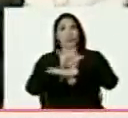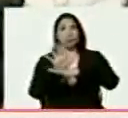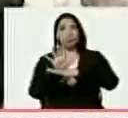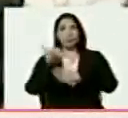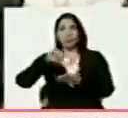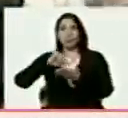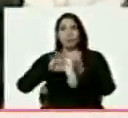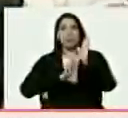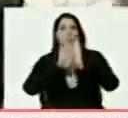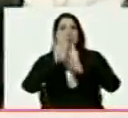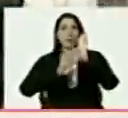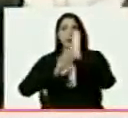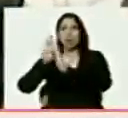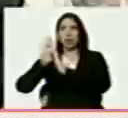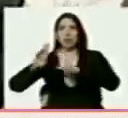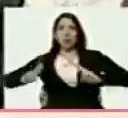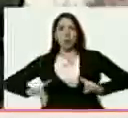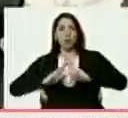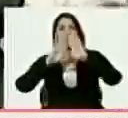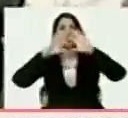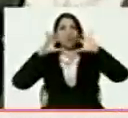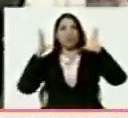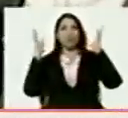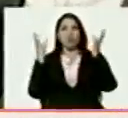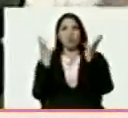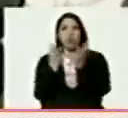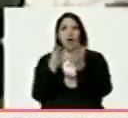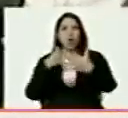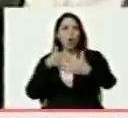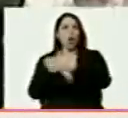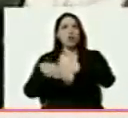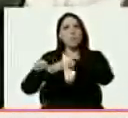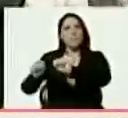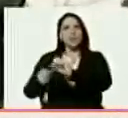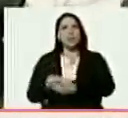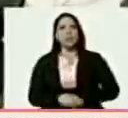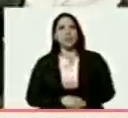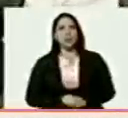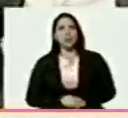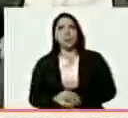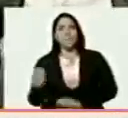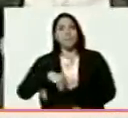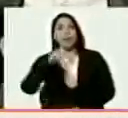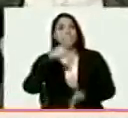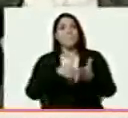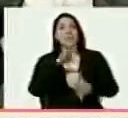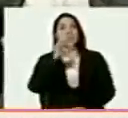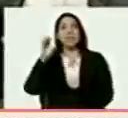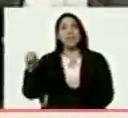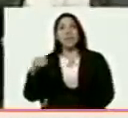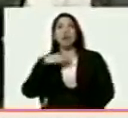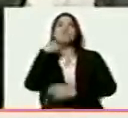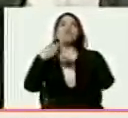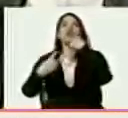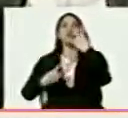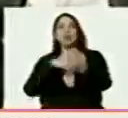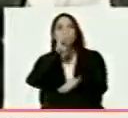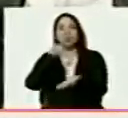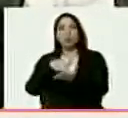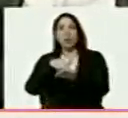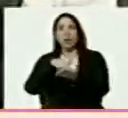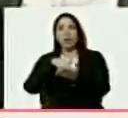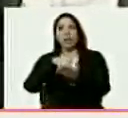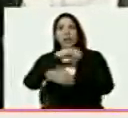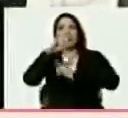en desarrollo el encuentro mundial en contra del imperialismo de 1.500 delegados nacionales e internacionales. De inmediato escuchemos